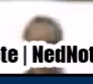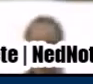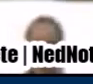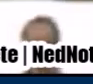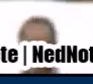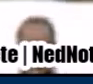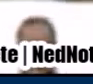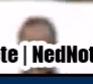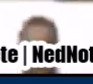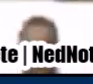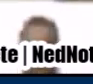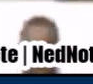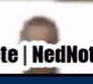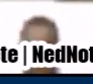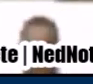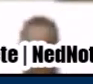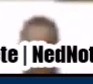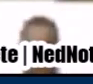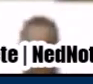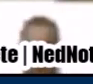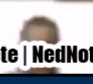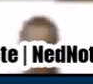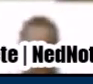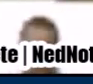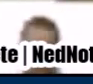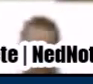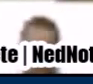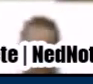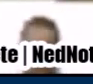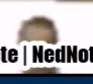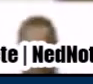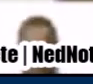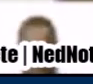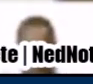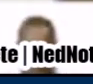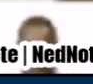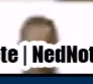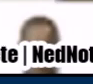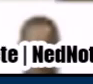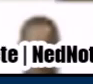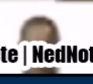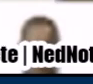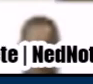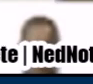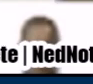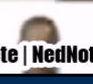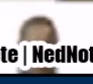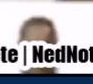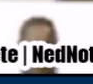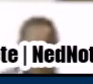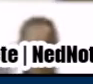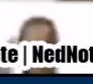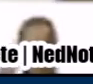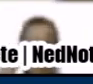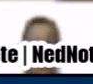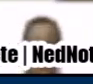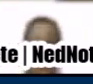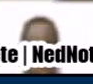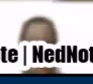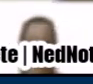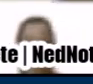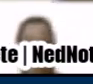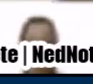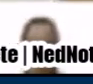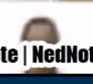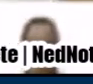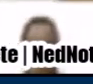iban a poder solucionar y confundir a la opinión pública internacional. Todo esto es falso. Y este no es un mensaje, por cierto, al pueblo de